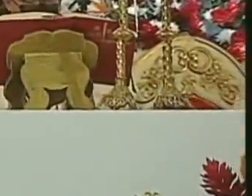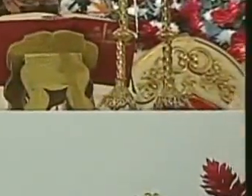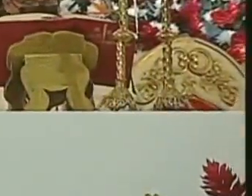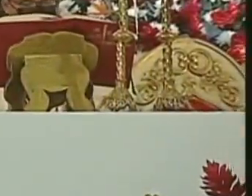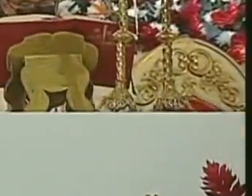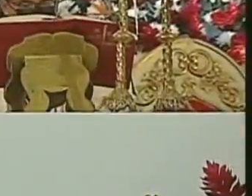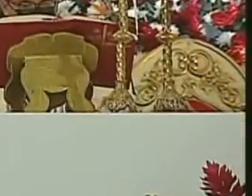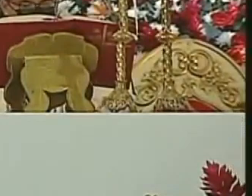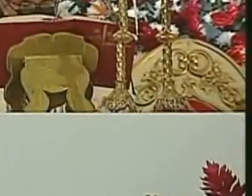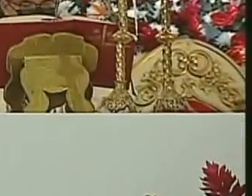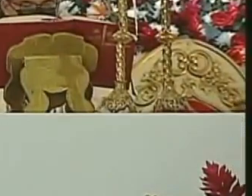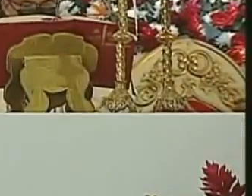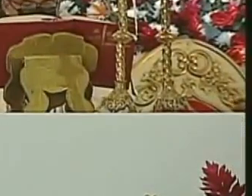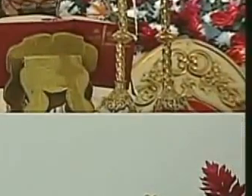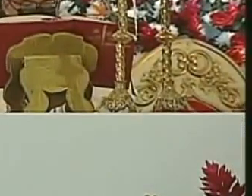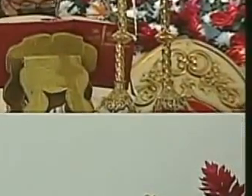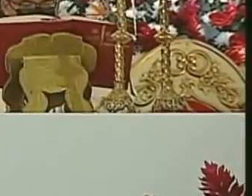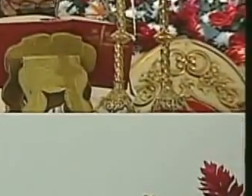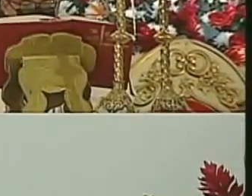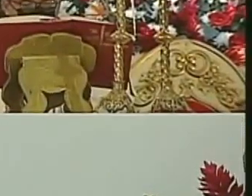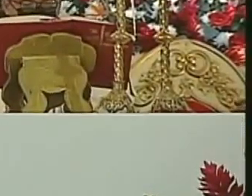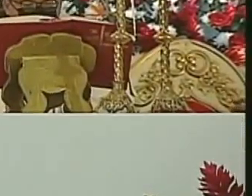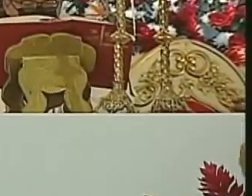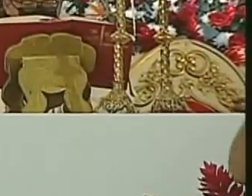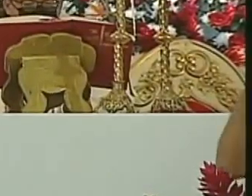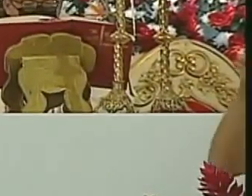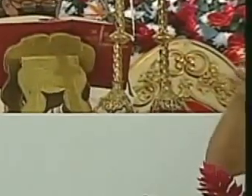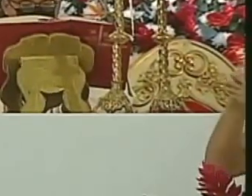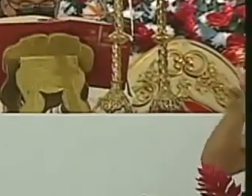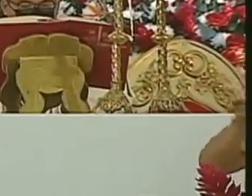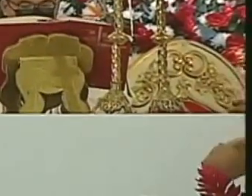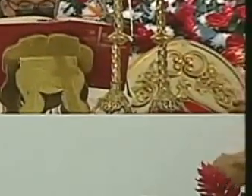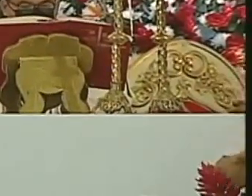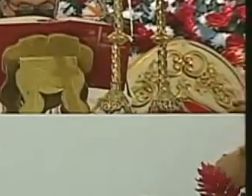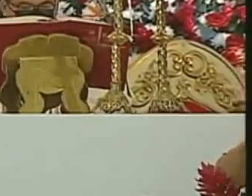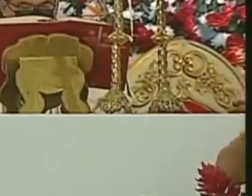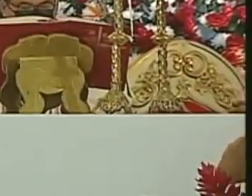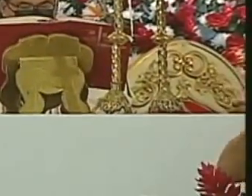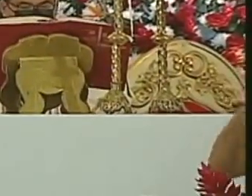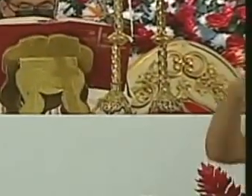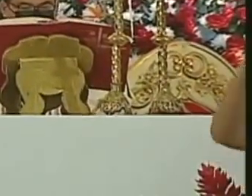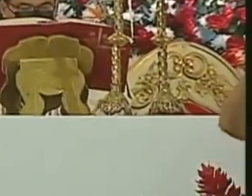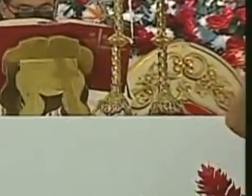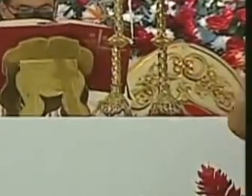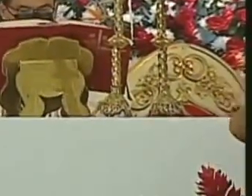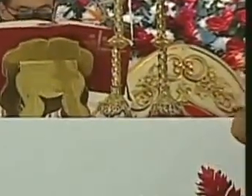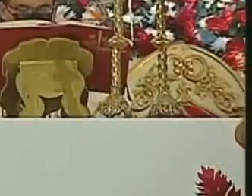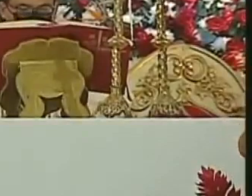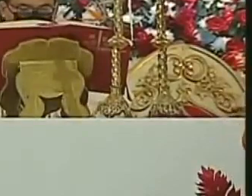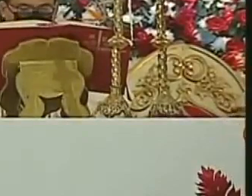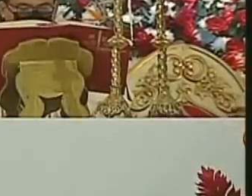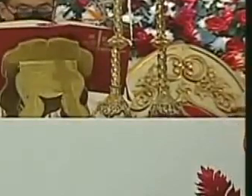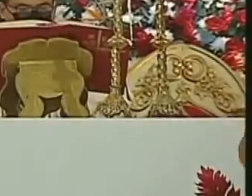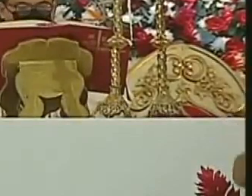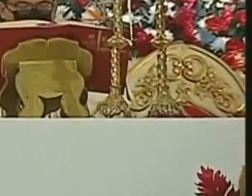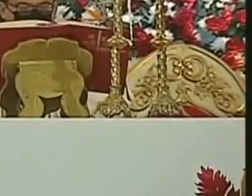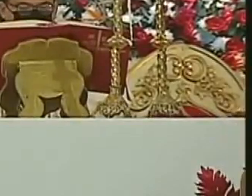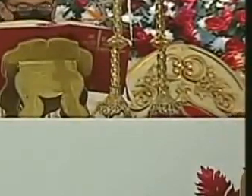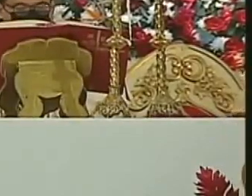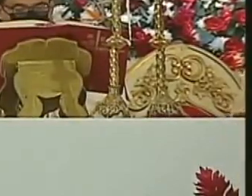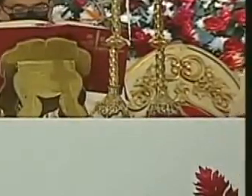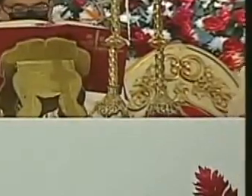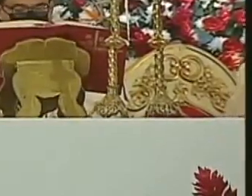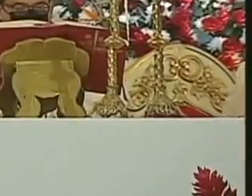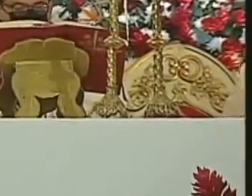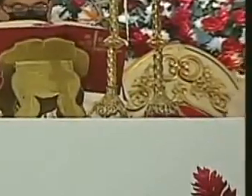de nuestros hermanos que se durmieron en Esperanza de la resurrección Y de todos los que